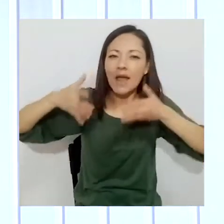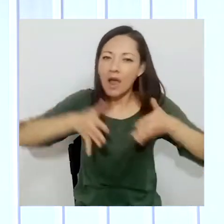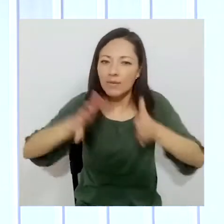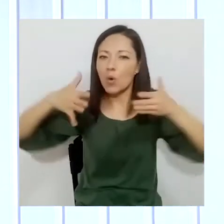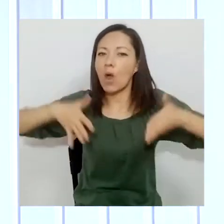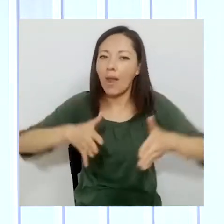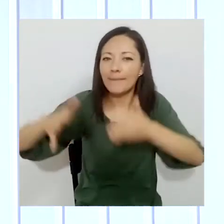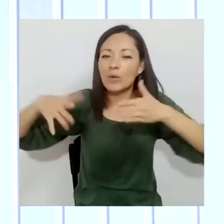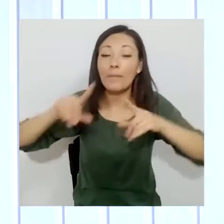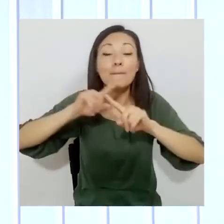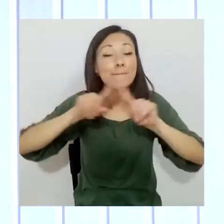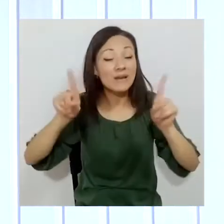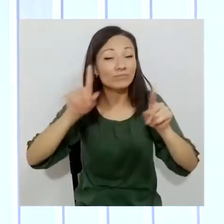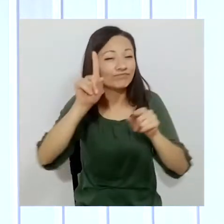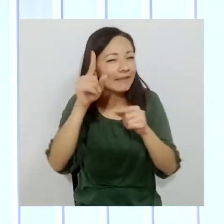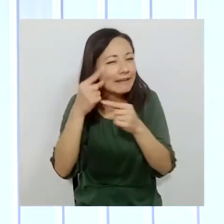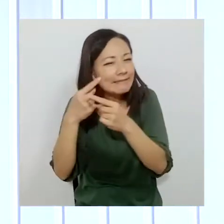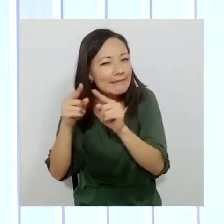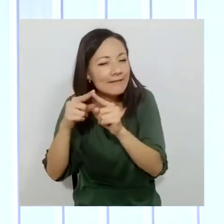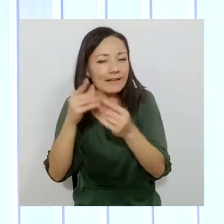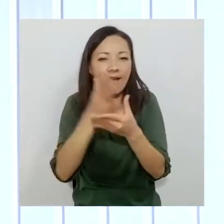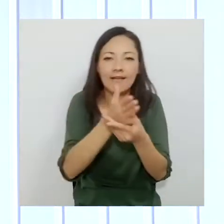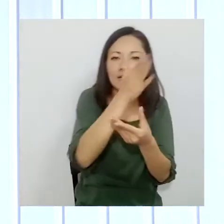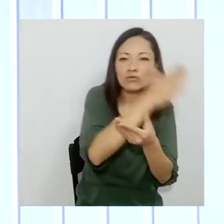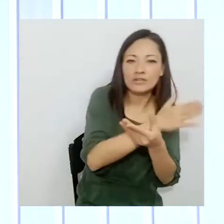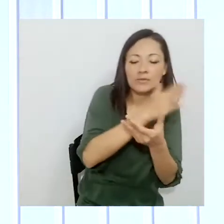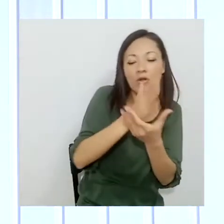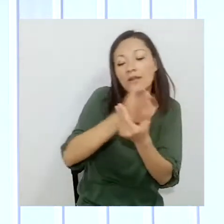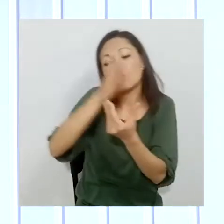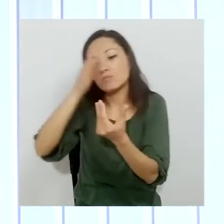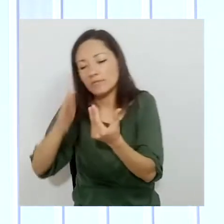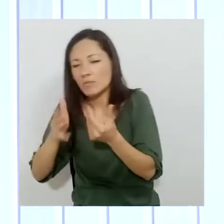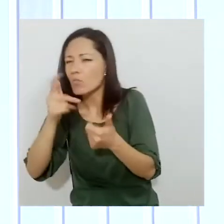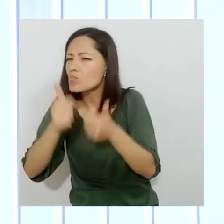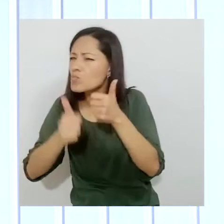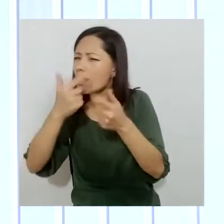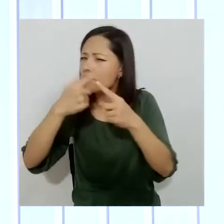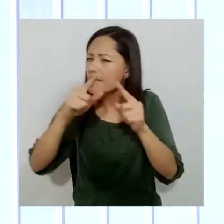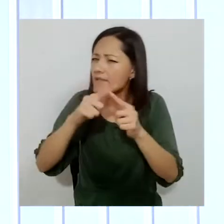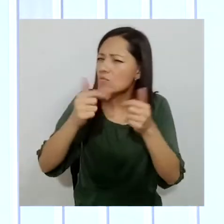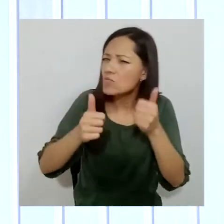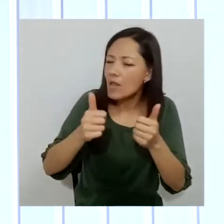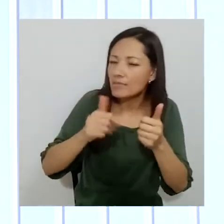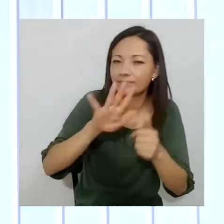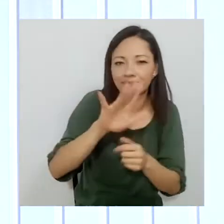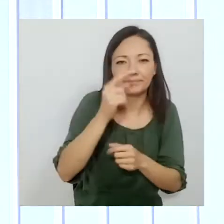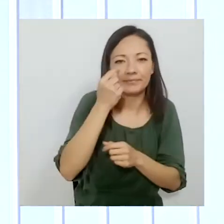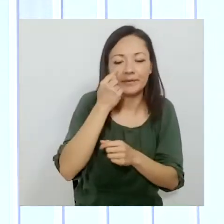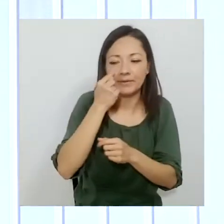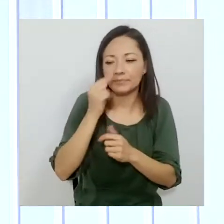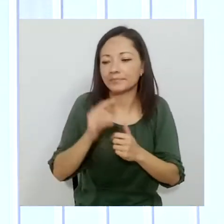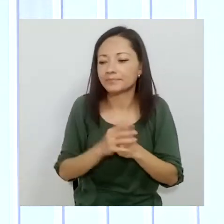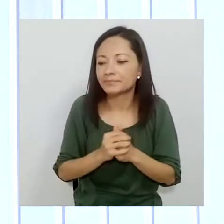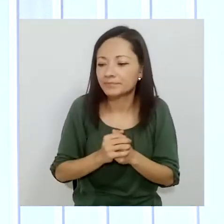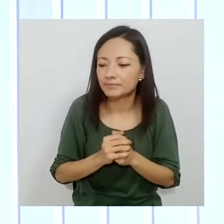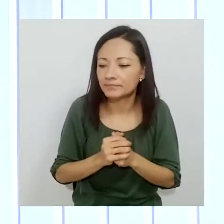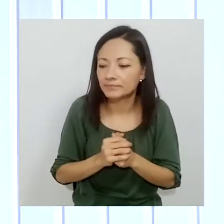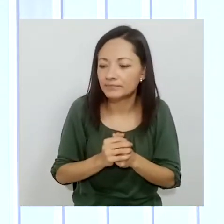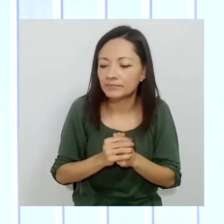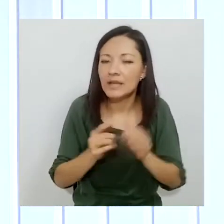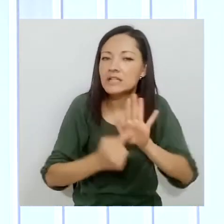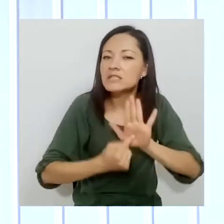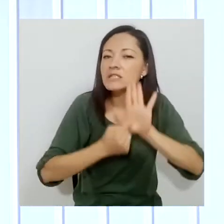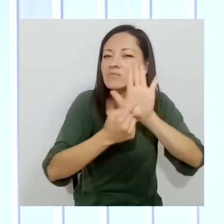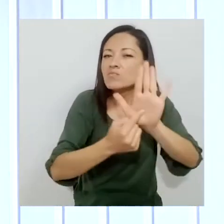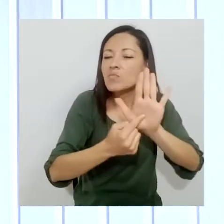hay una diferencia sustancial entre el Antiguo Testamento y el Nuevo Testamento. Y esa diferencia sustancial